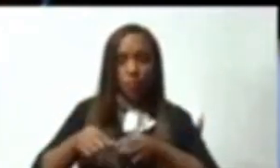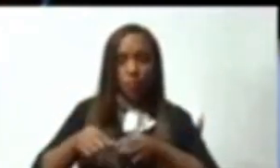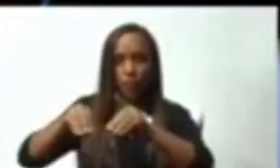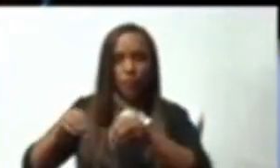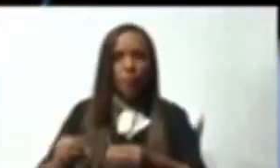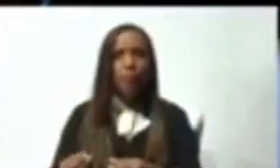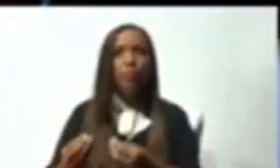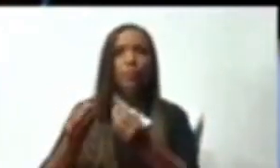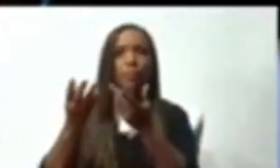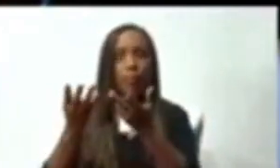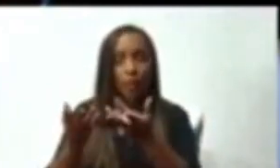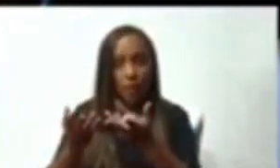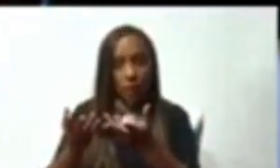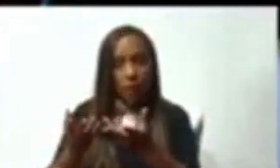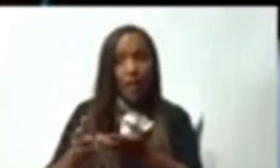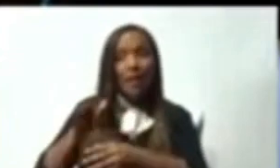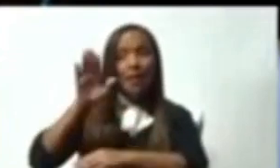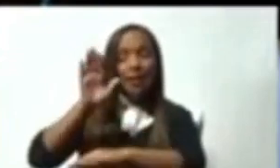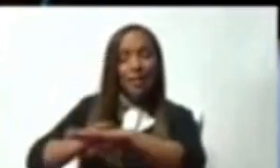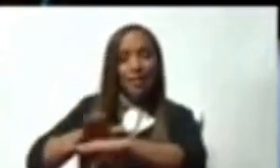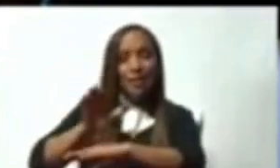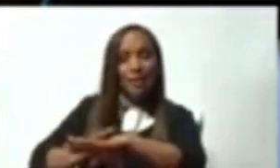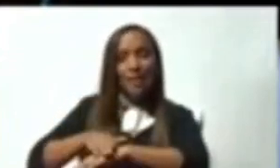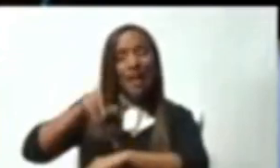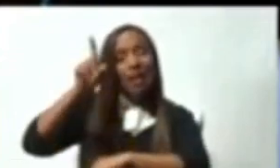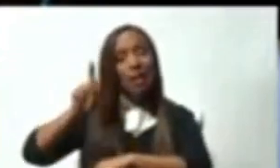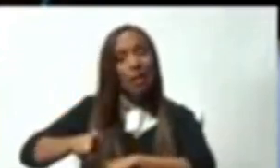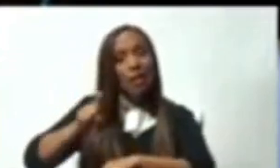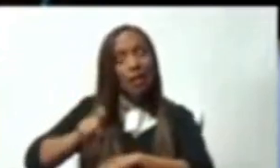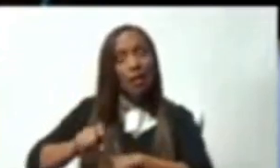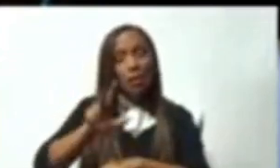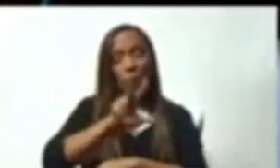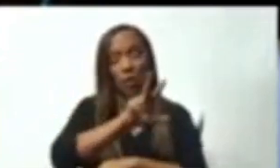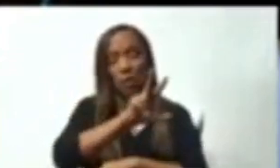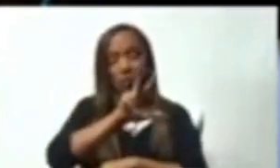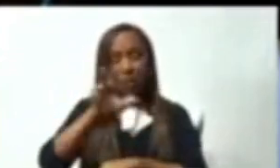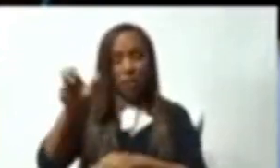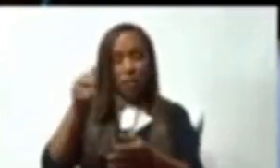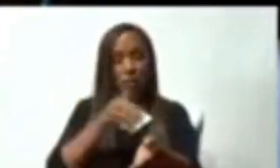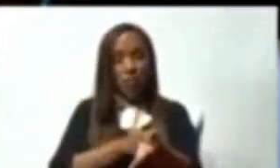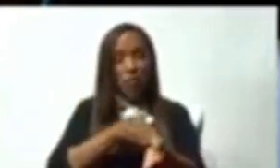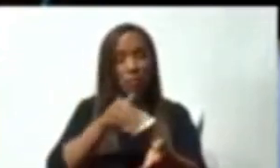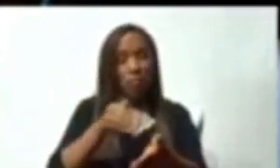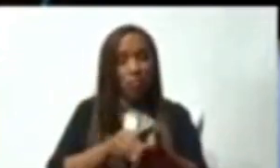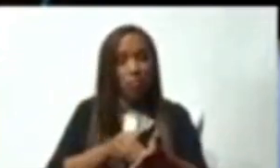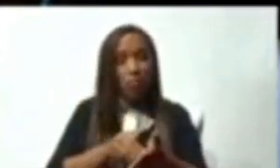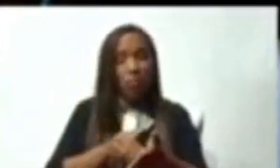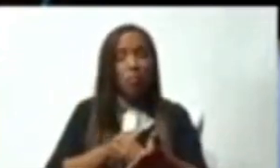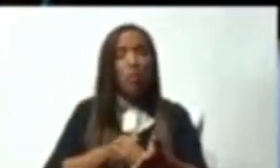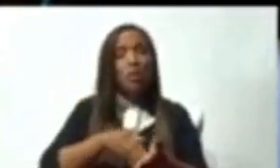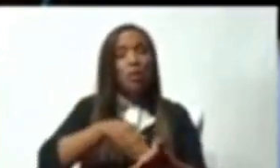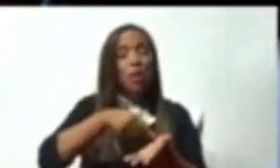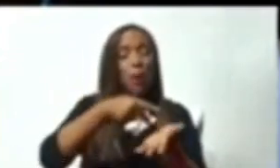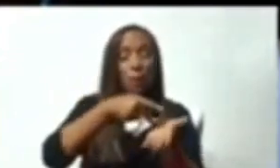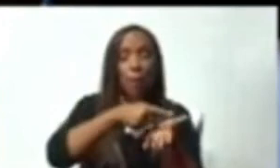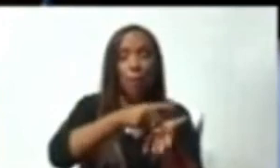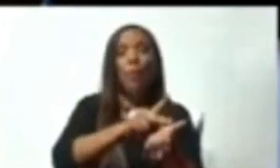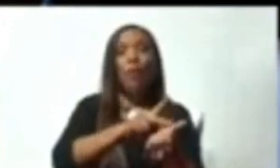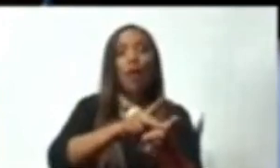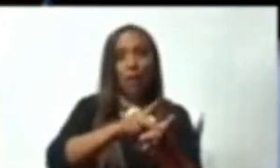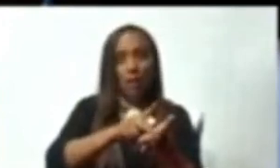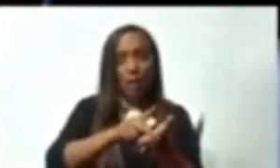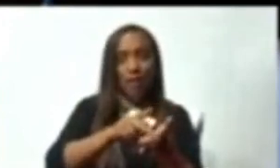pago de los 334 millones de pesos que le adeuda a los productores de habichuela por concepto de la habichuela del